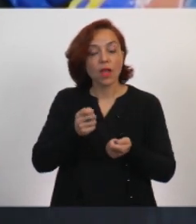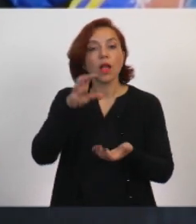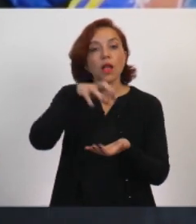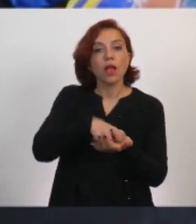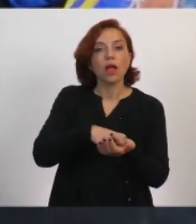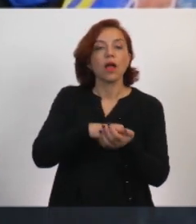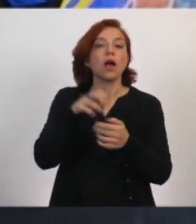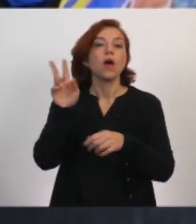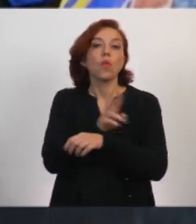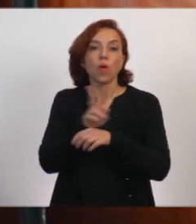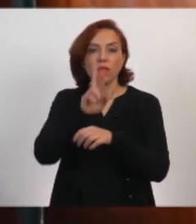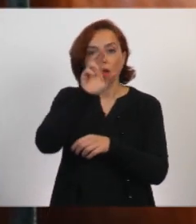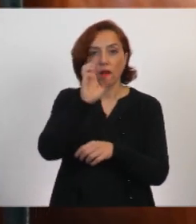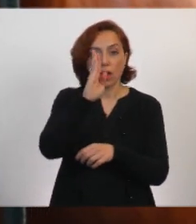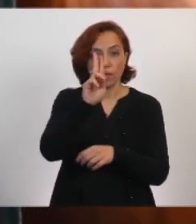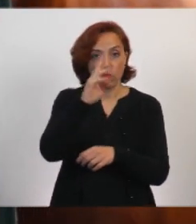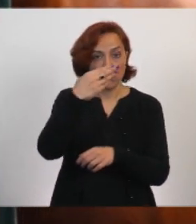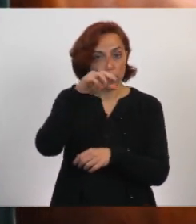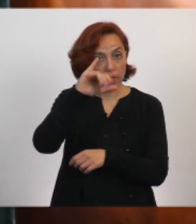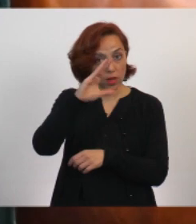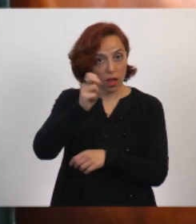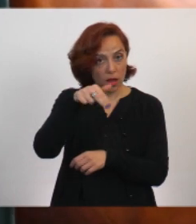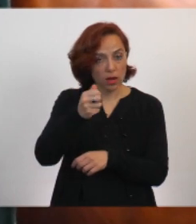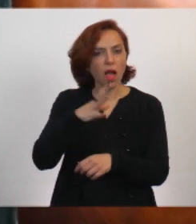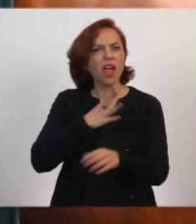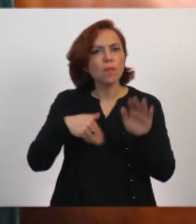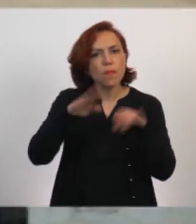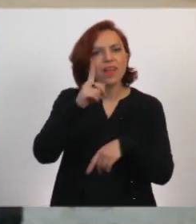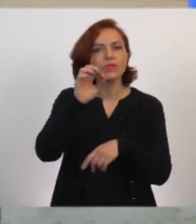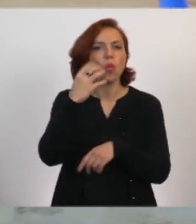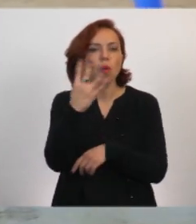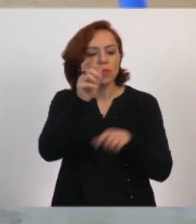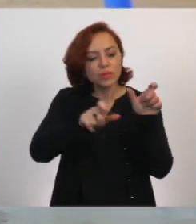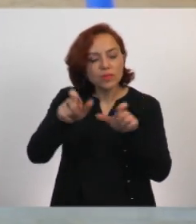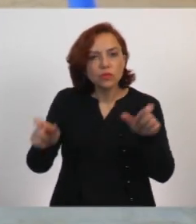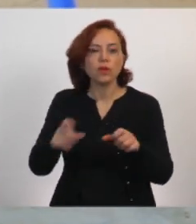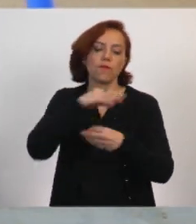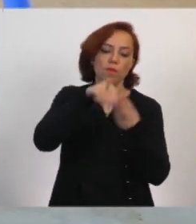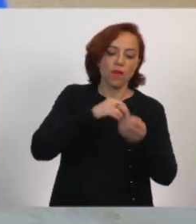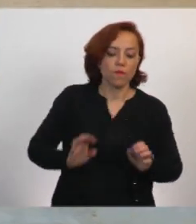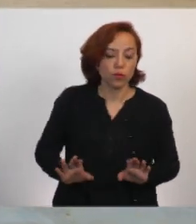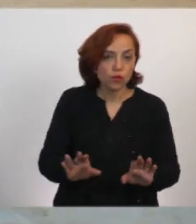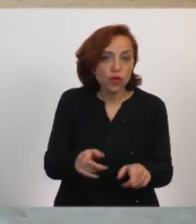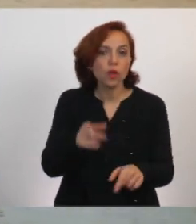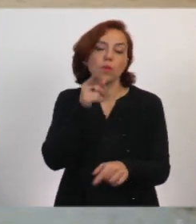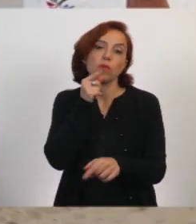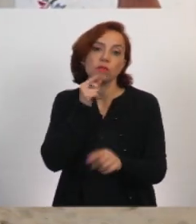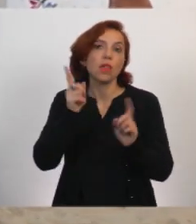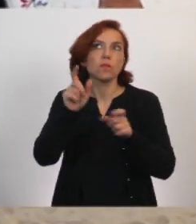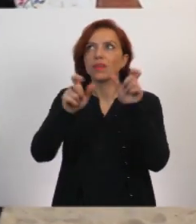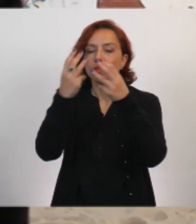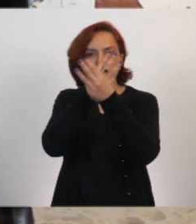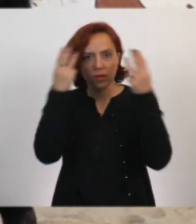Servicio de Rehabilitación Ecuestre funciona en el predio de la Guardia Republicana y atiende a más de 104 usuarios, entre familiares de